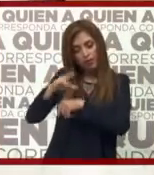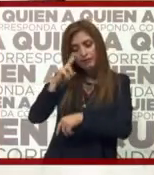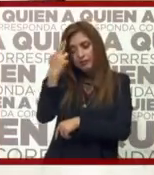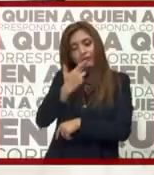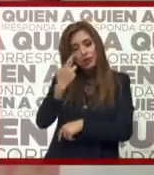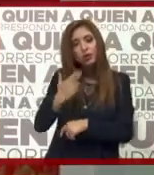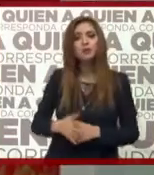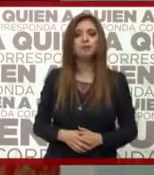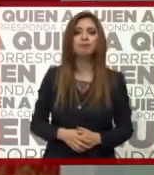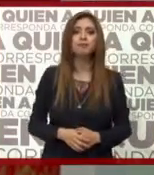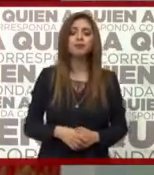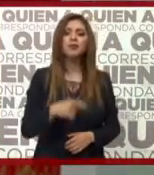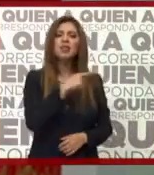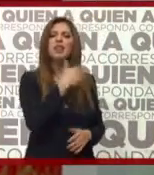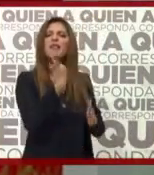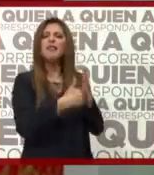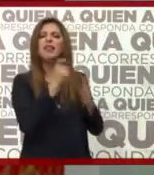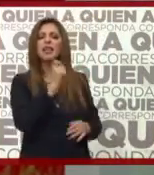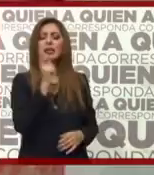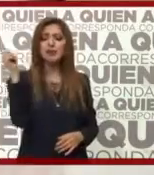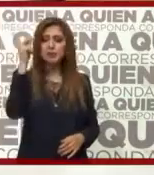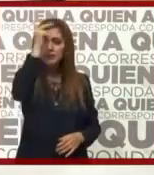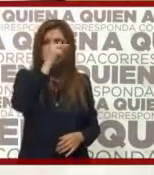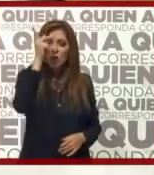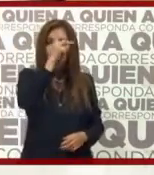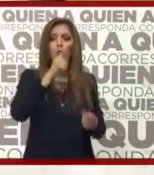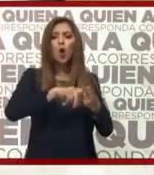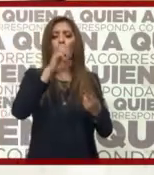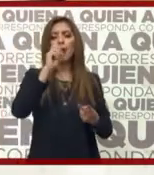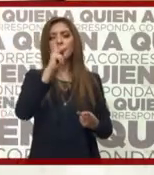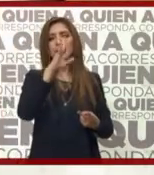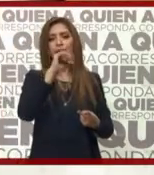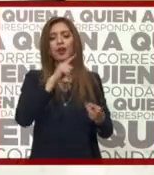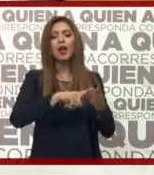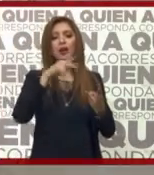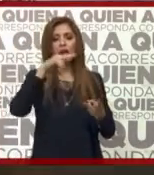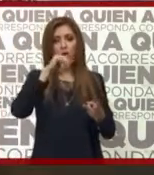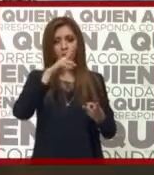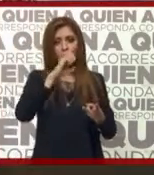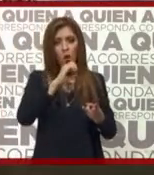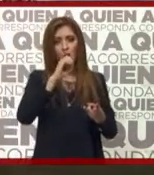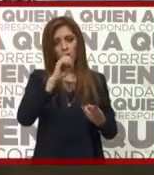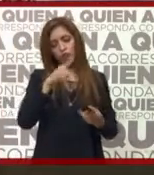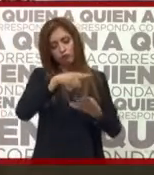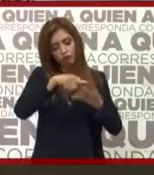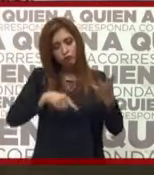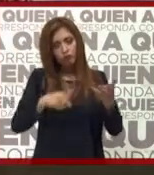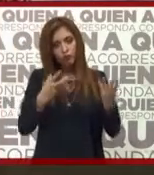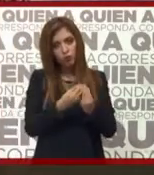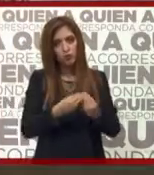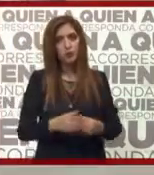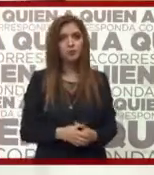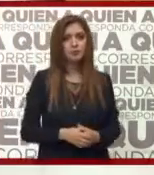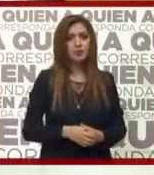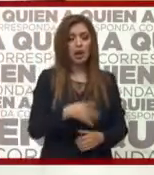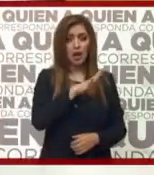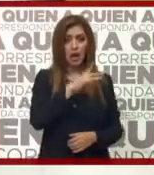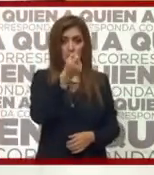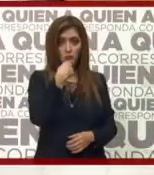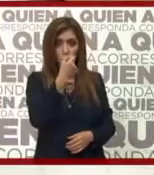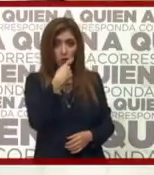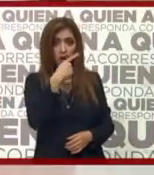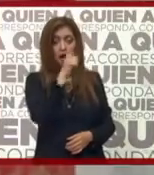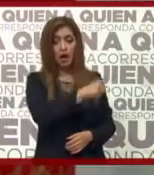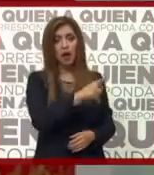necesita un psicólogo podría ser un psiquiatra un neurólogo un psicólogo en como medicación existe o sea si hay una